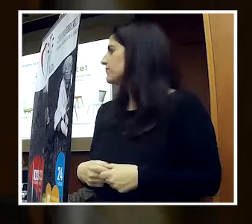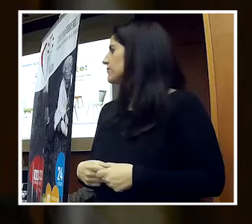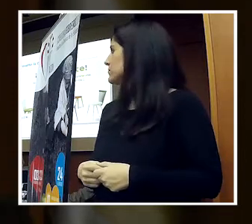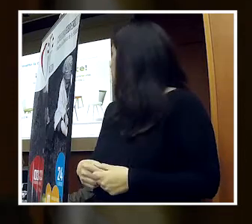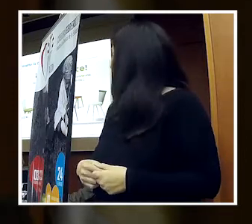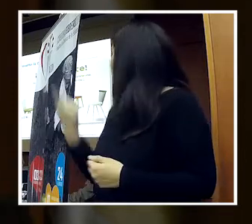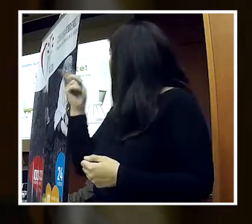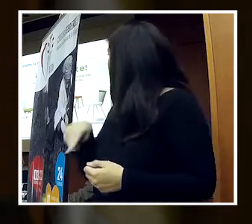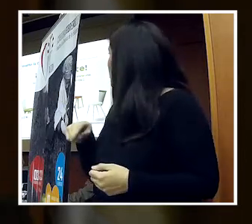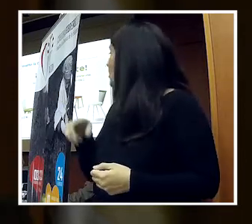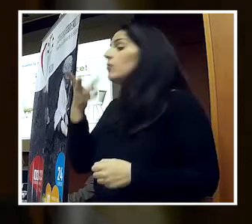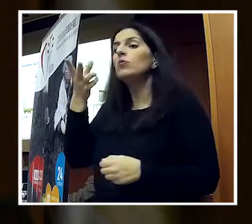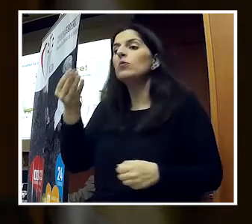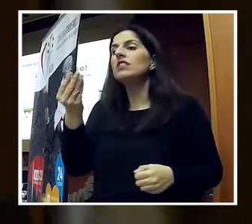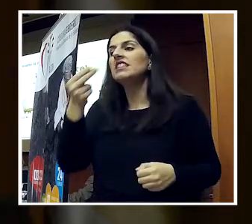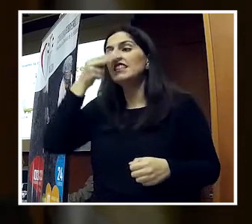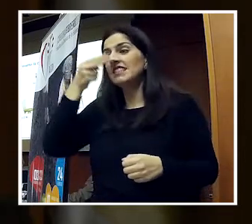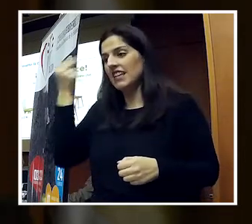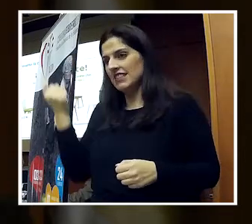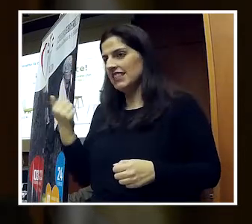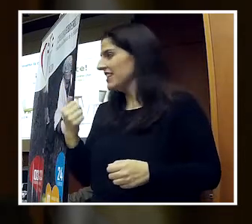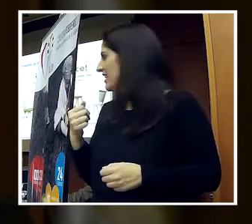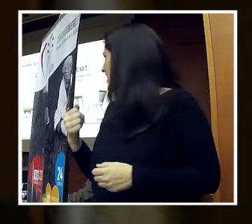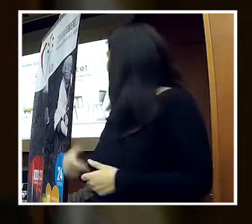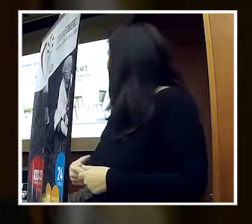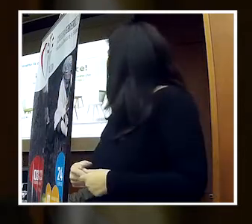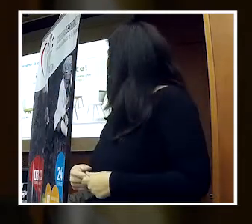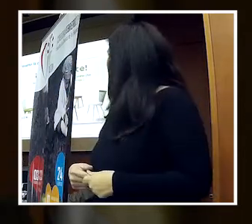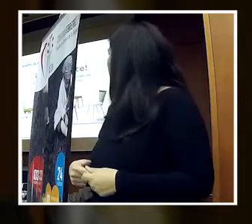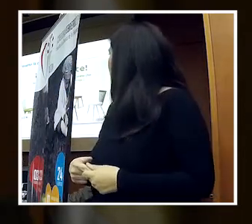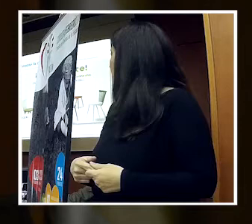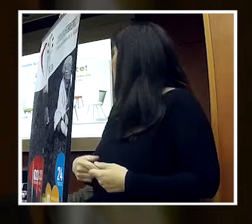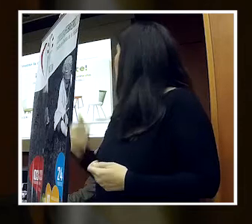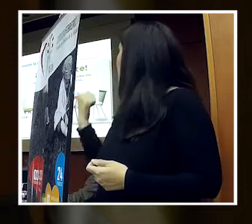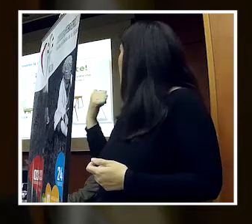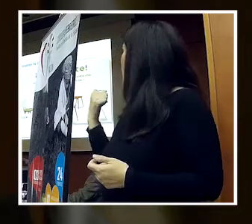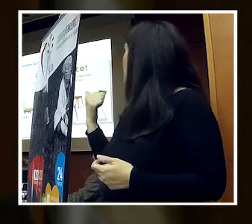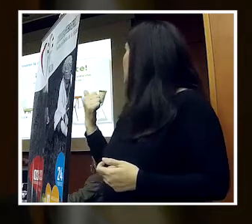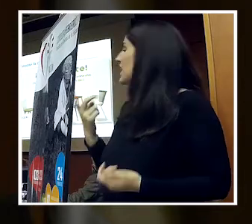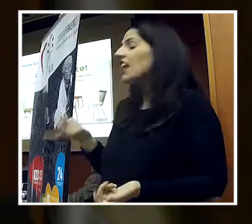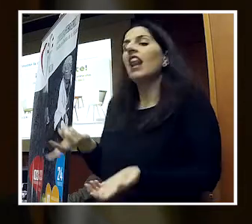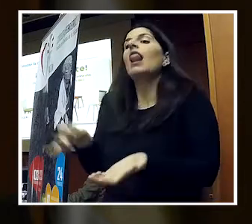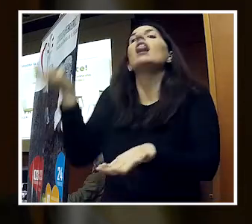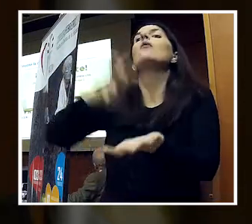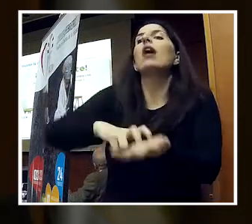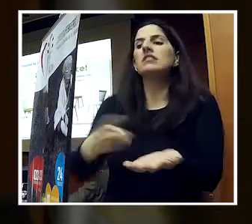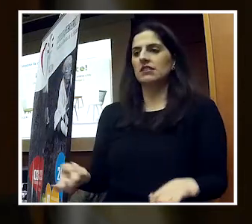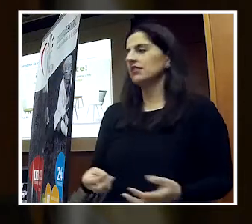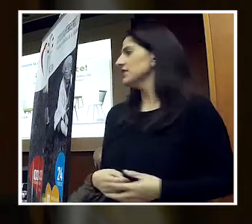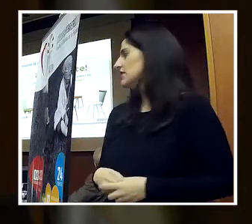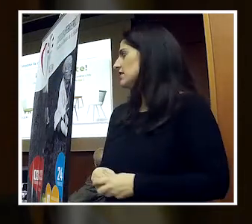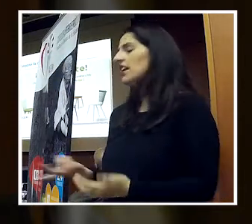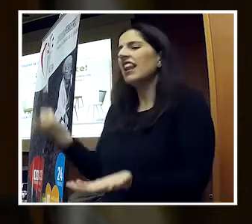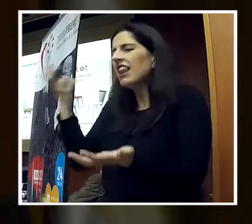interesante, publicado a finales de este año, ¿no? En una revista nuestra de prestigio. Fíjense, dice en una de las